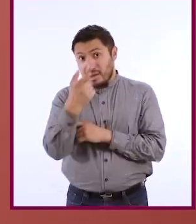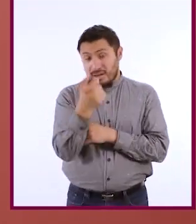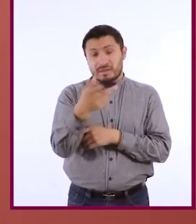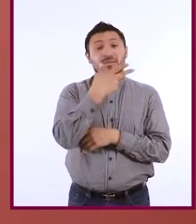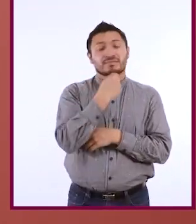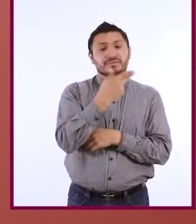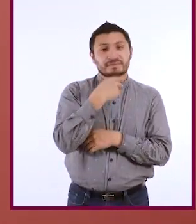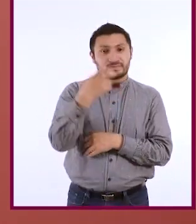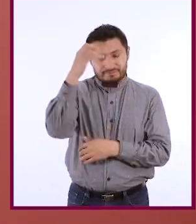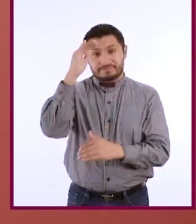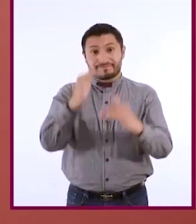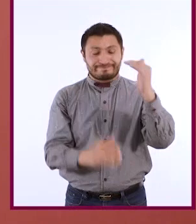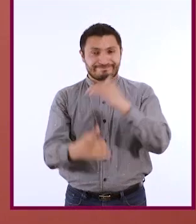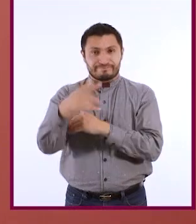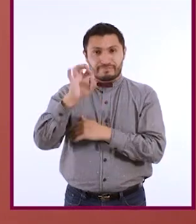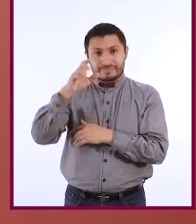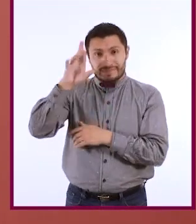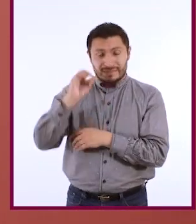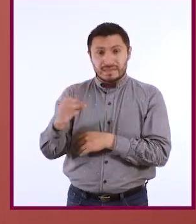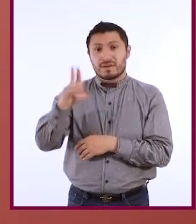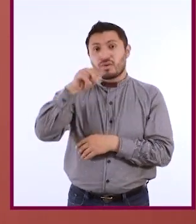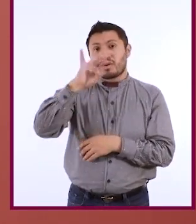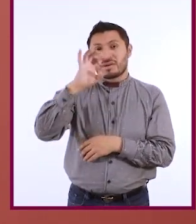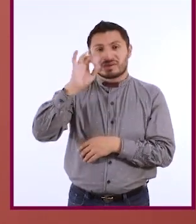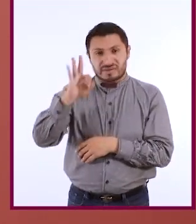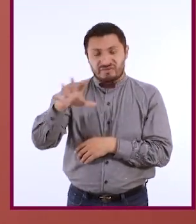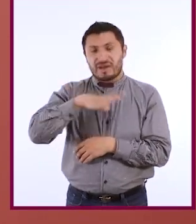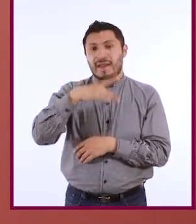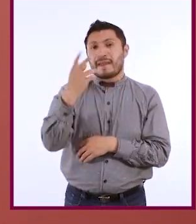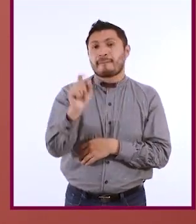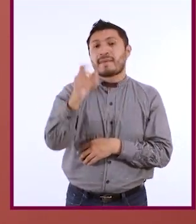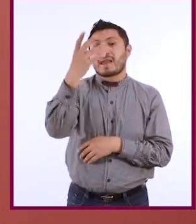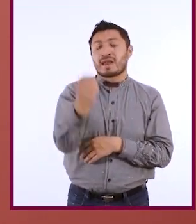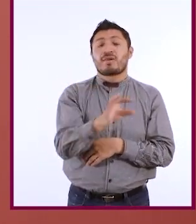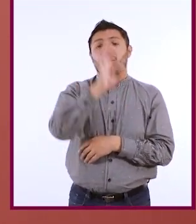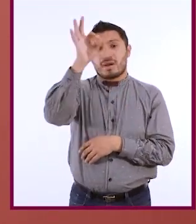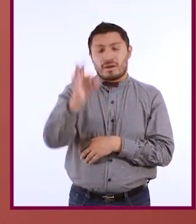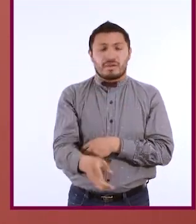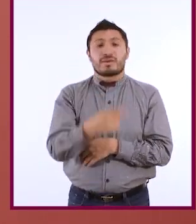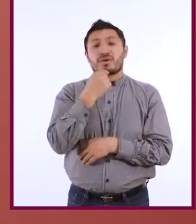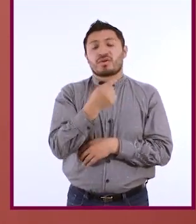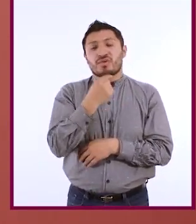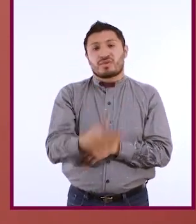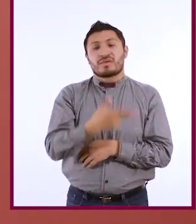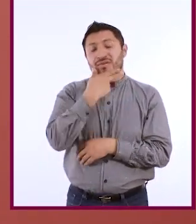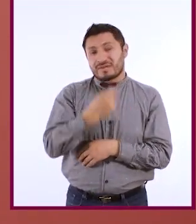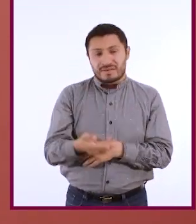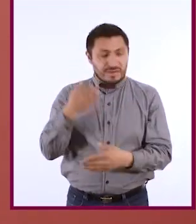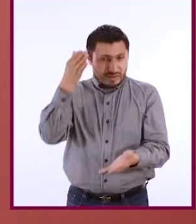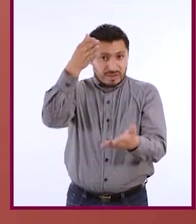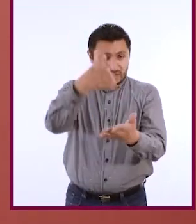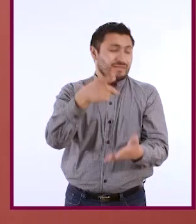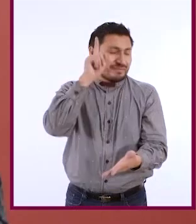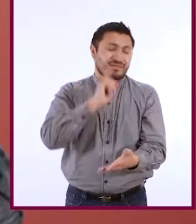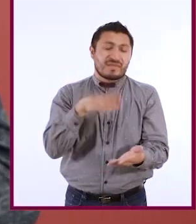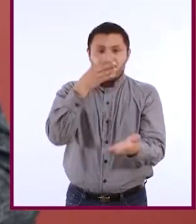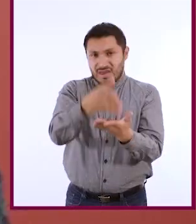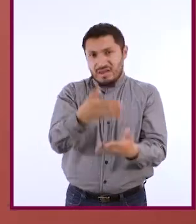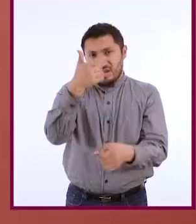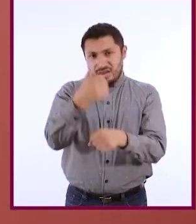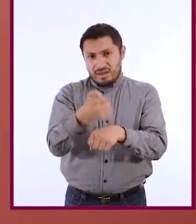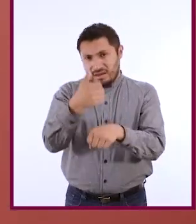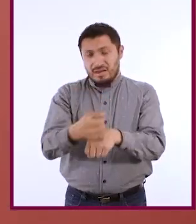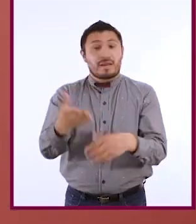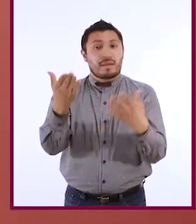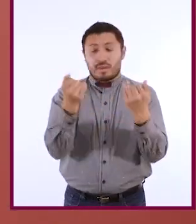es desigualdad de género. Según la UNICEF, al menos el 29% de los niños en edad de asistir a la escuela primaria no